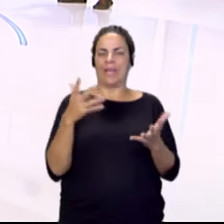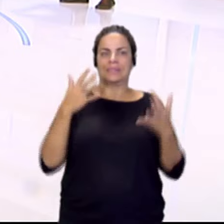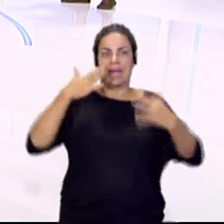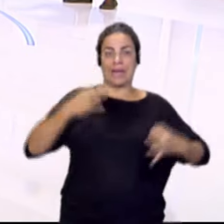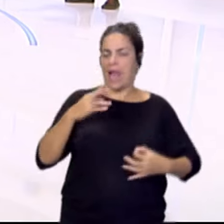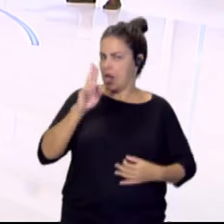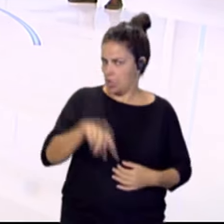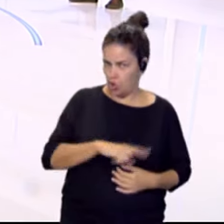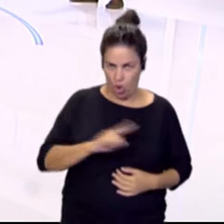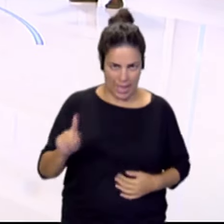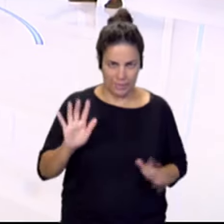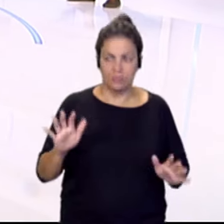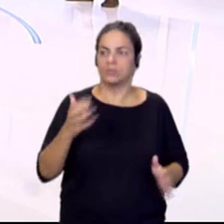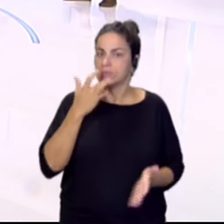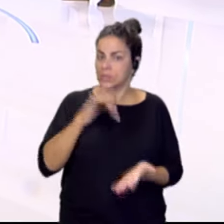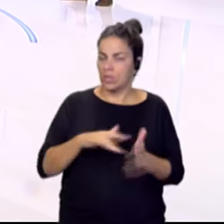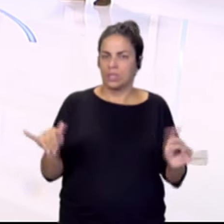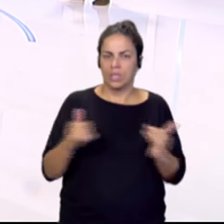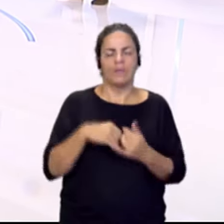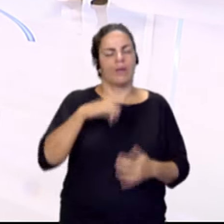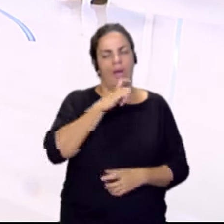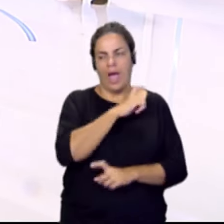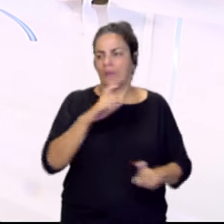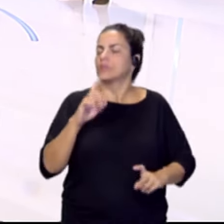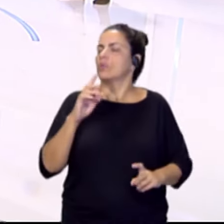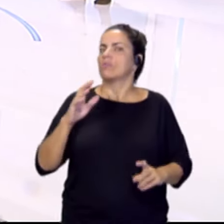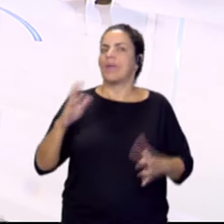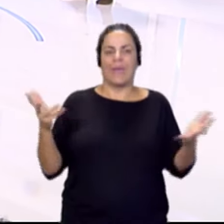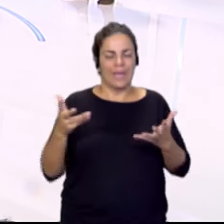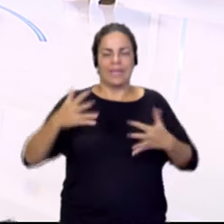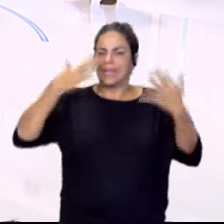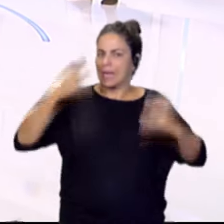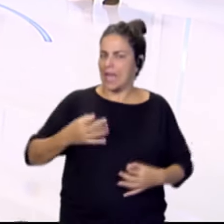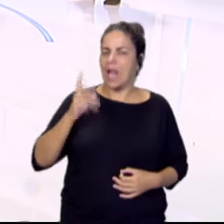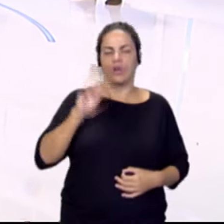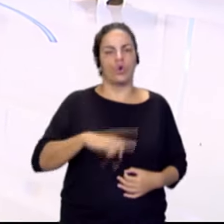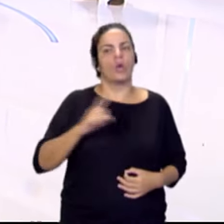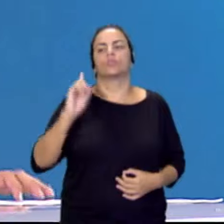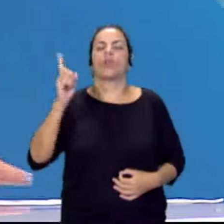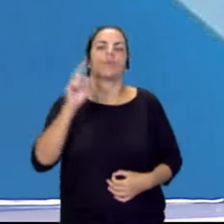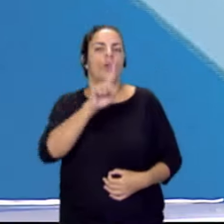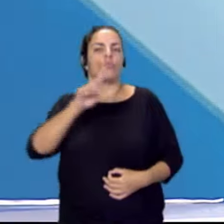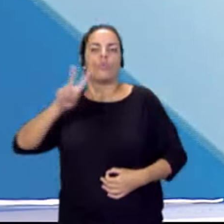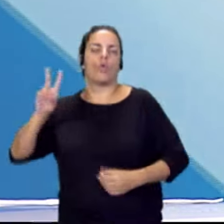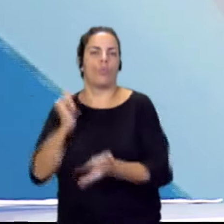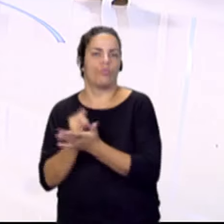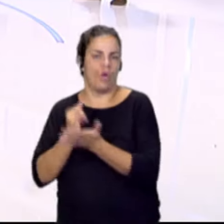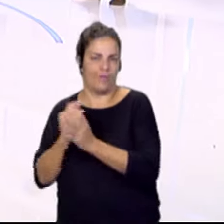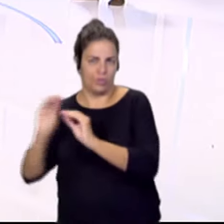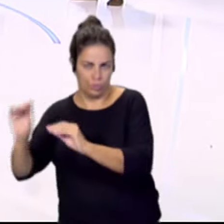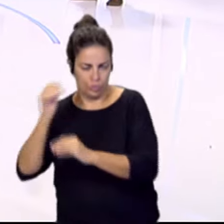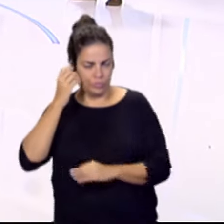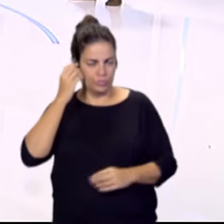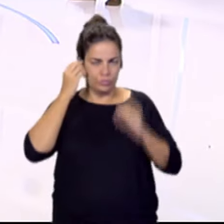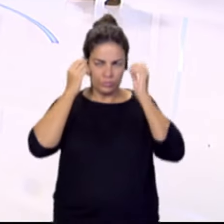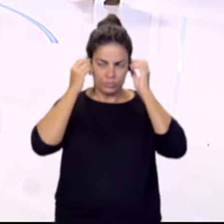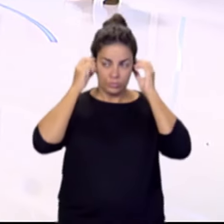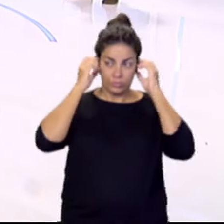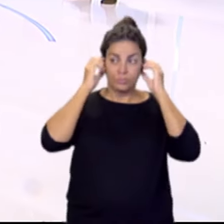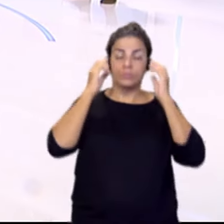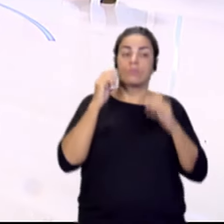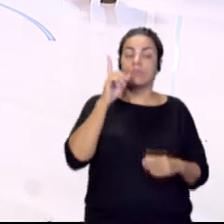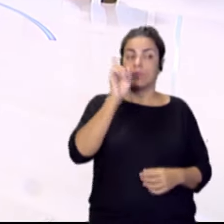que no es una alerta real y que es solo una prueba del 112. Bueno, pues con esa prueba estamos atentos porque, bueno, aquellas personas que nos